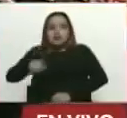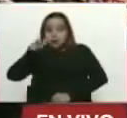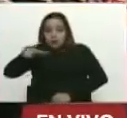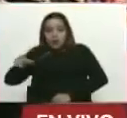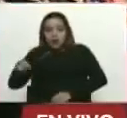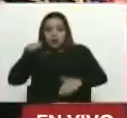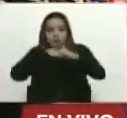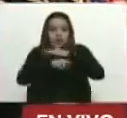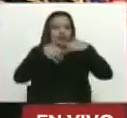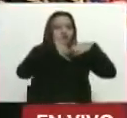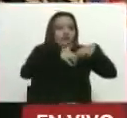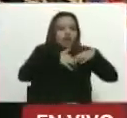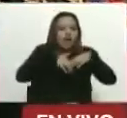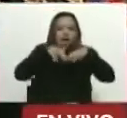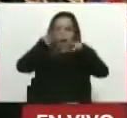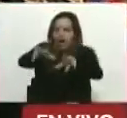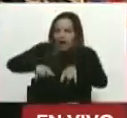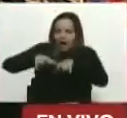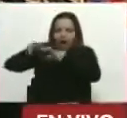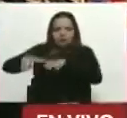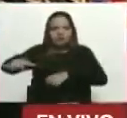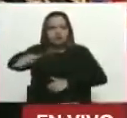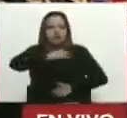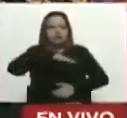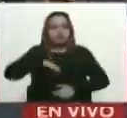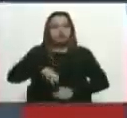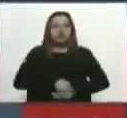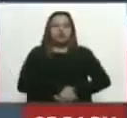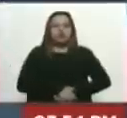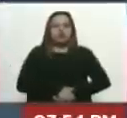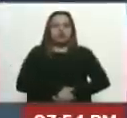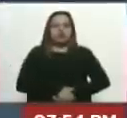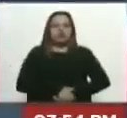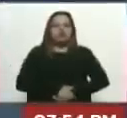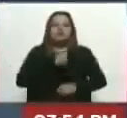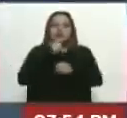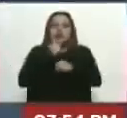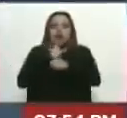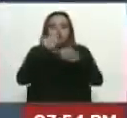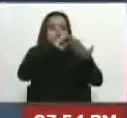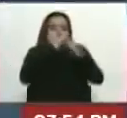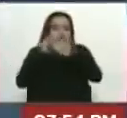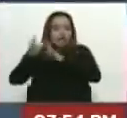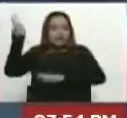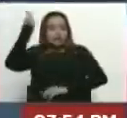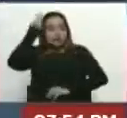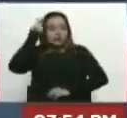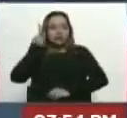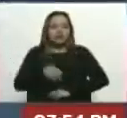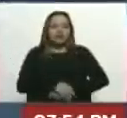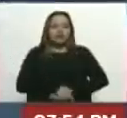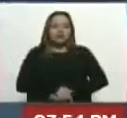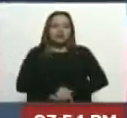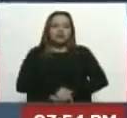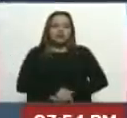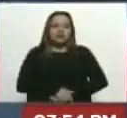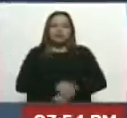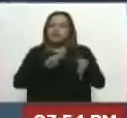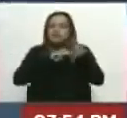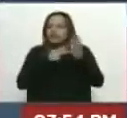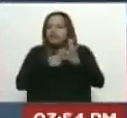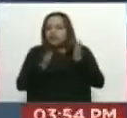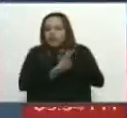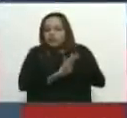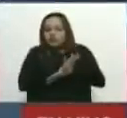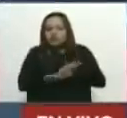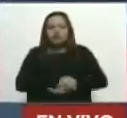los campesinos en los campos, de las tareas de las comunidades indígenas. Es decir, se